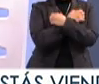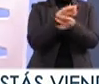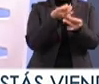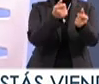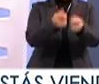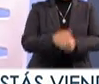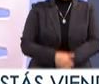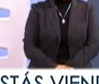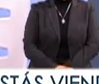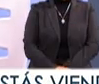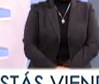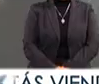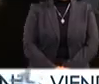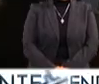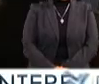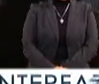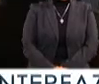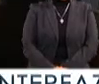de calidad.